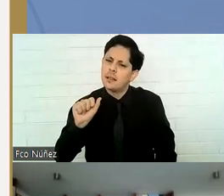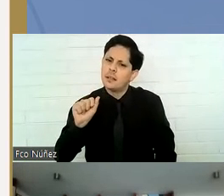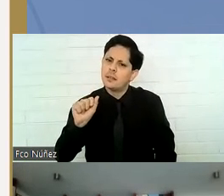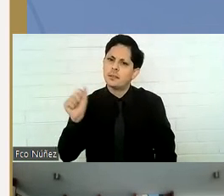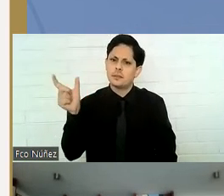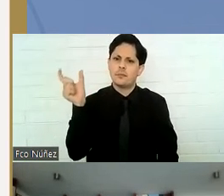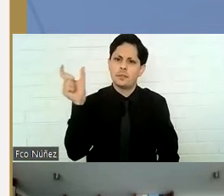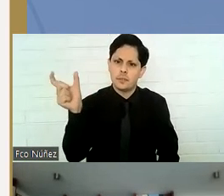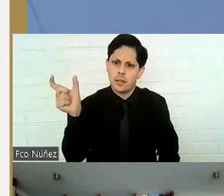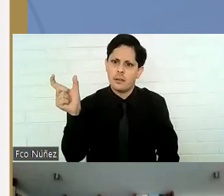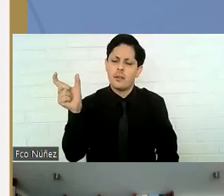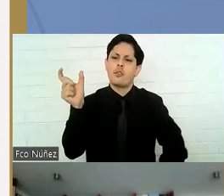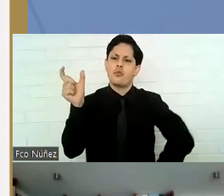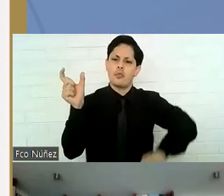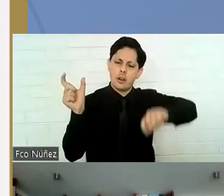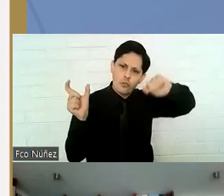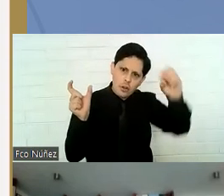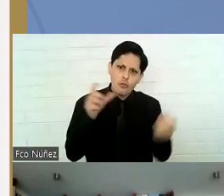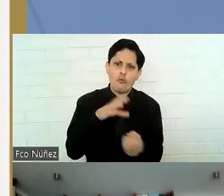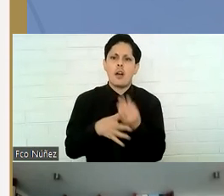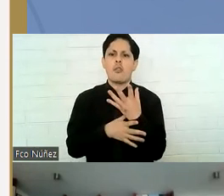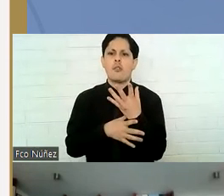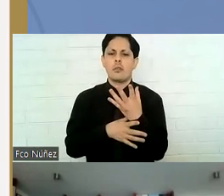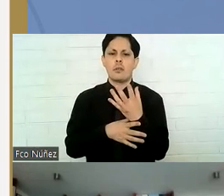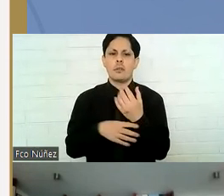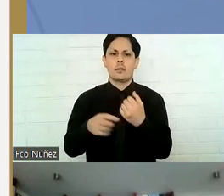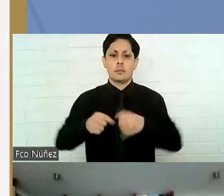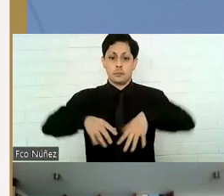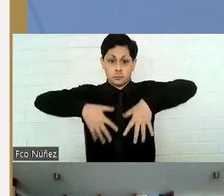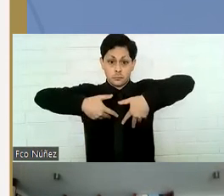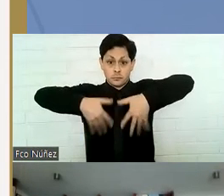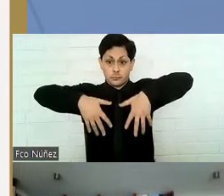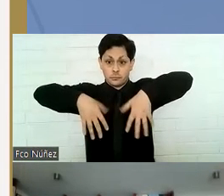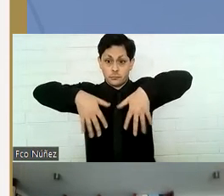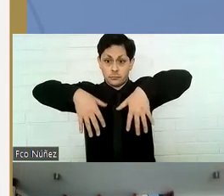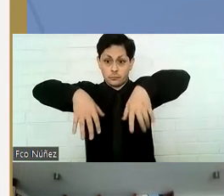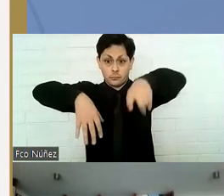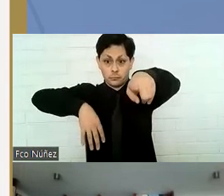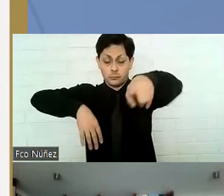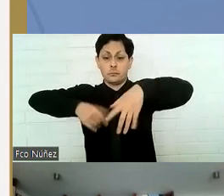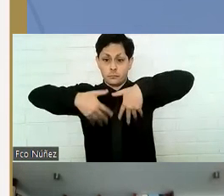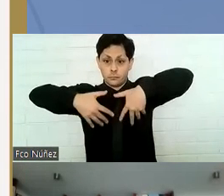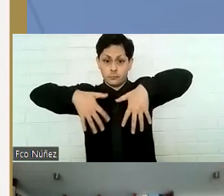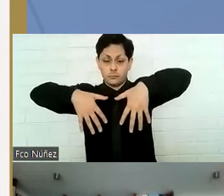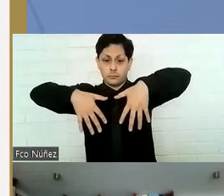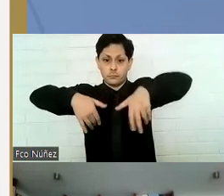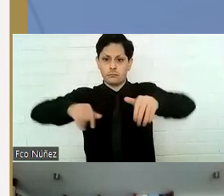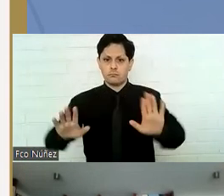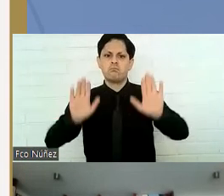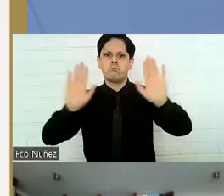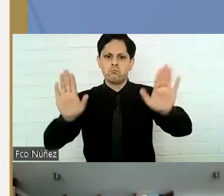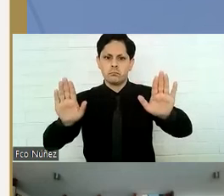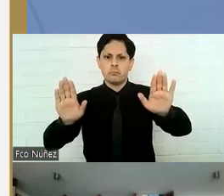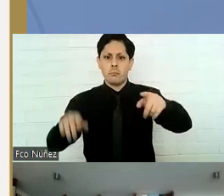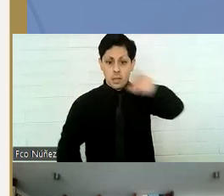innovador, renovador, el movimiento disca es que interpela. Y ellos han interpelado